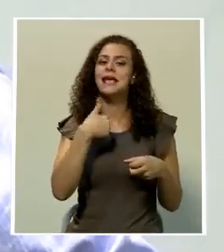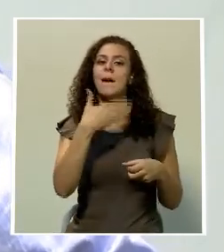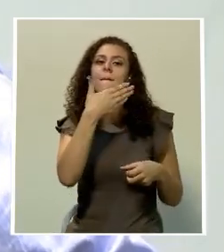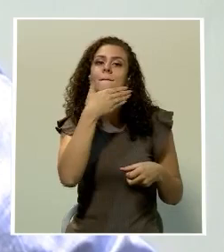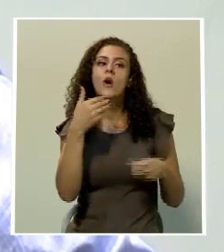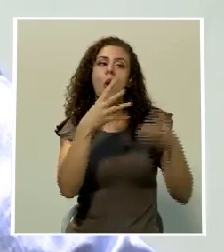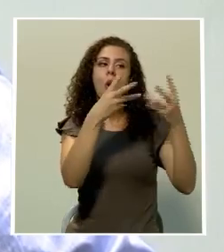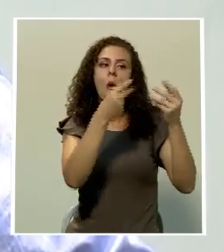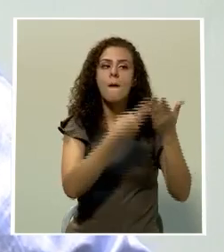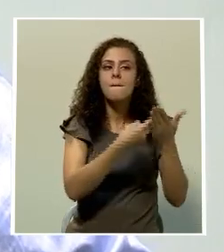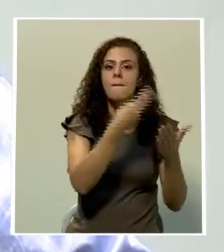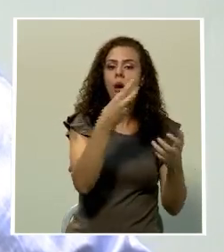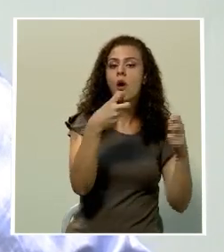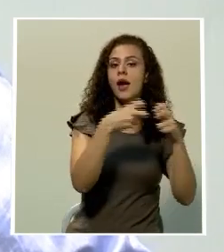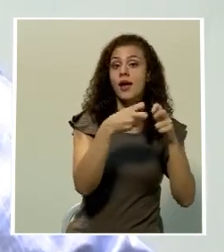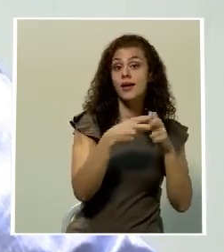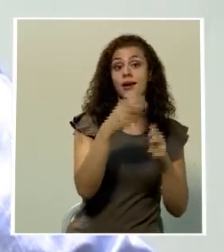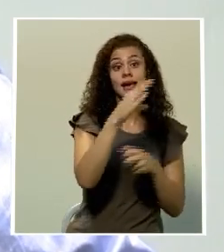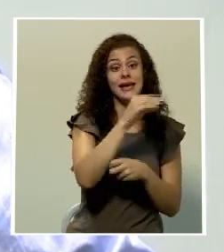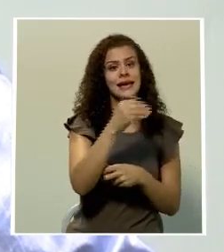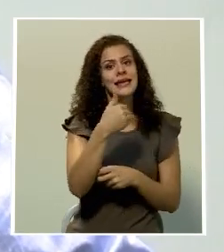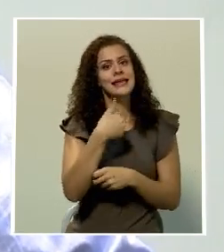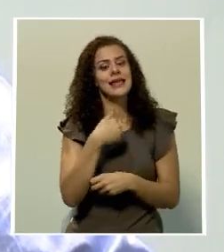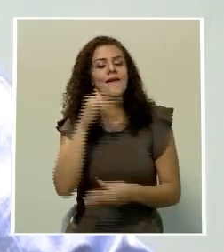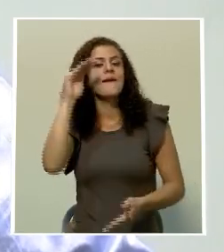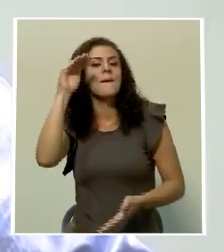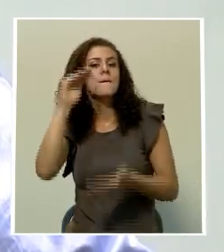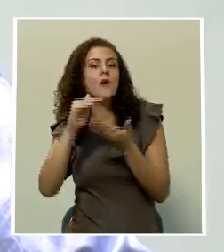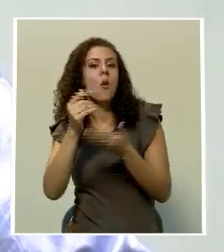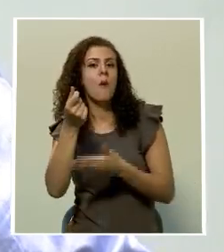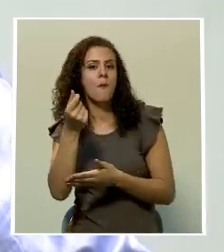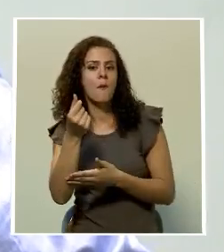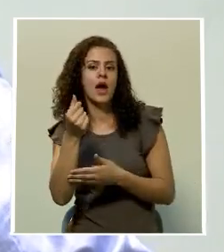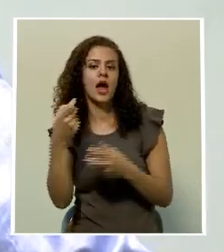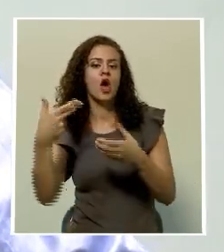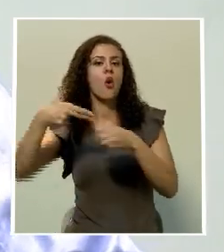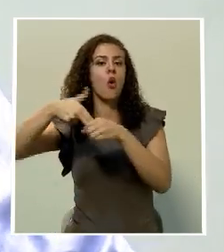mejor costo de electricidad y tiene que haber menor